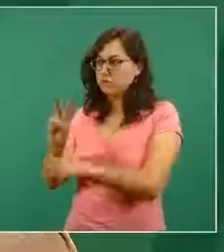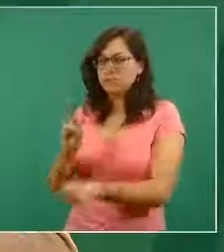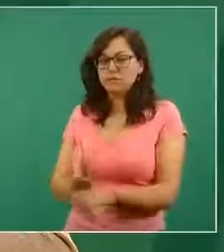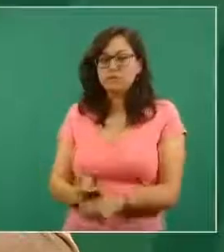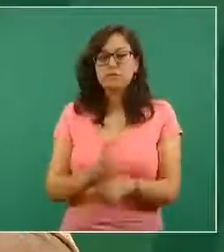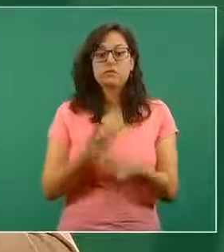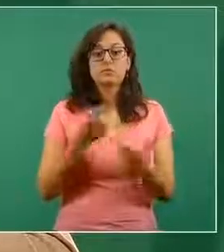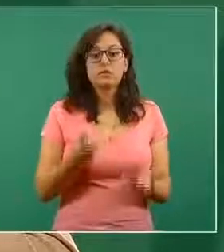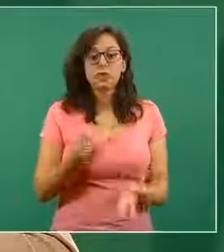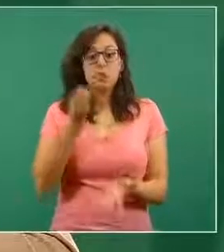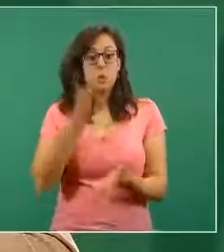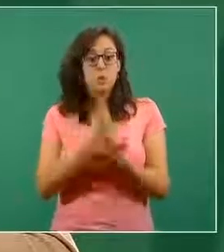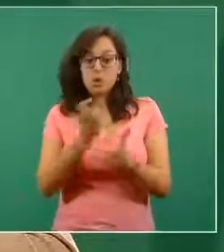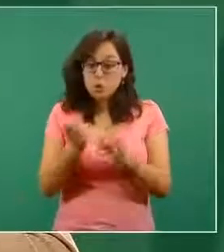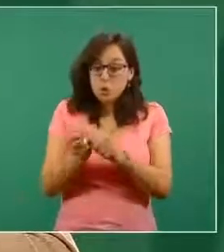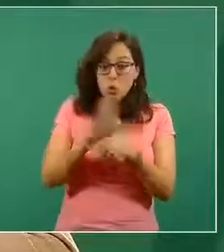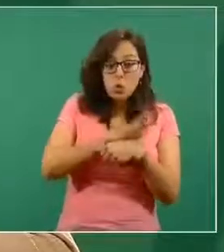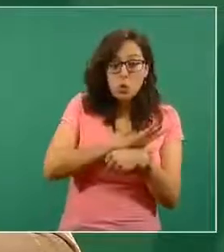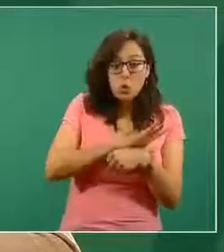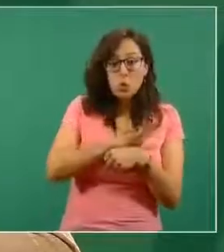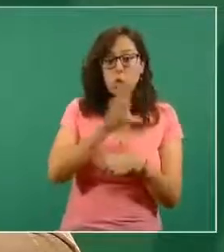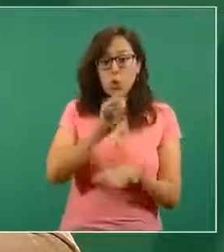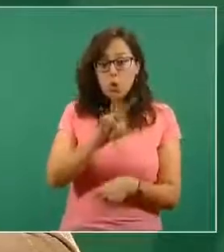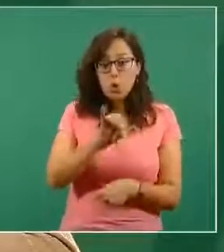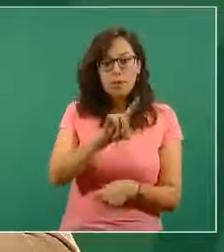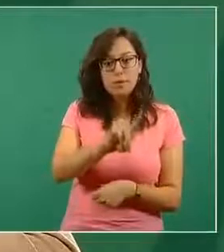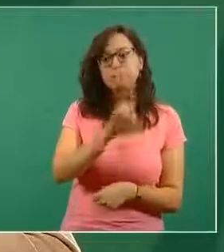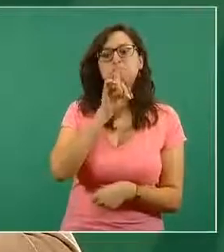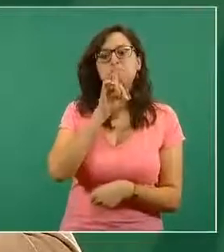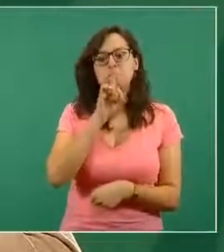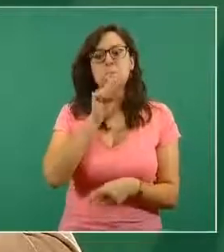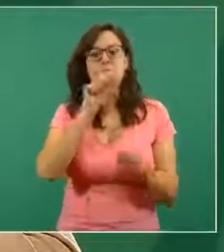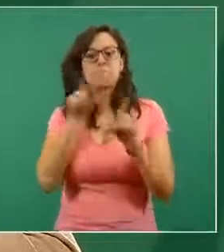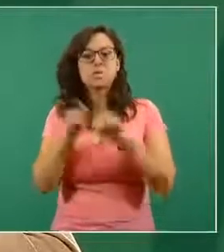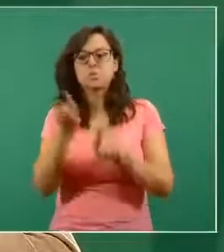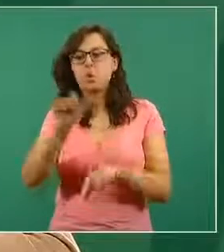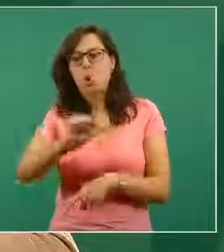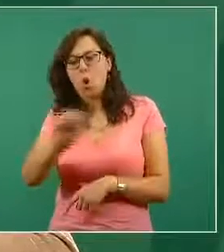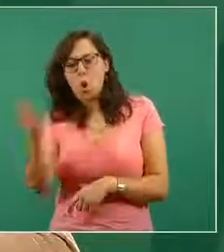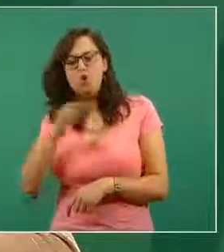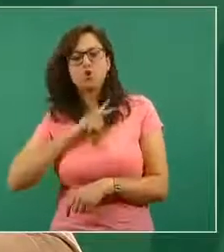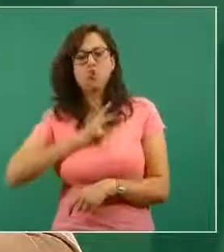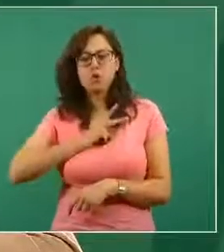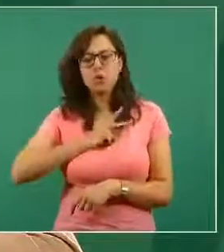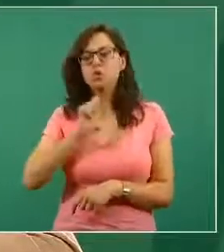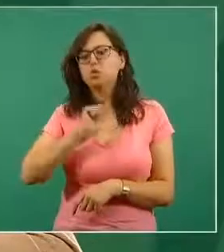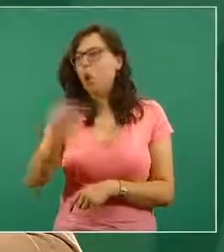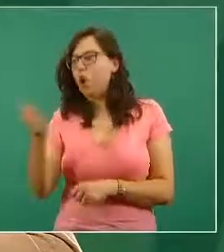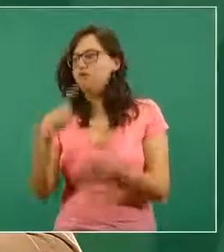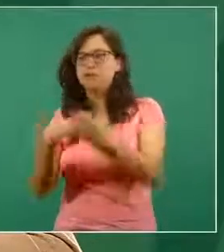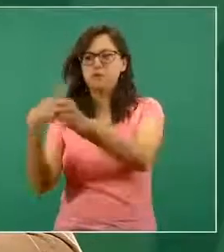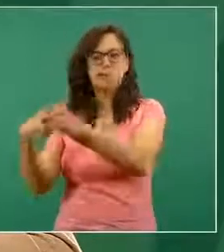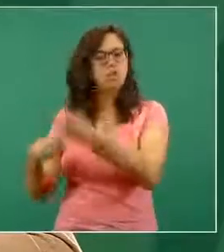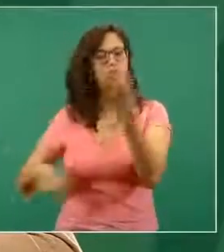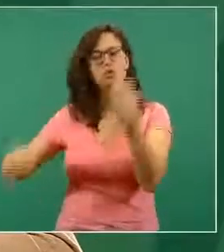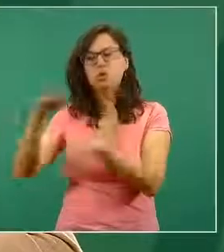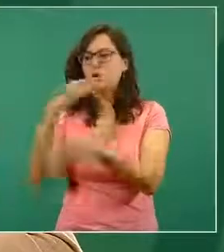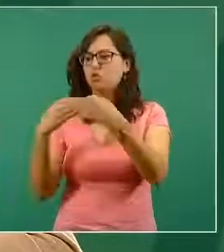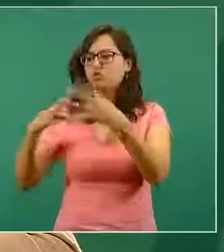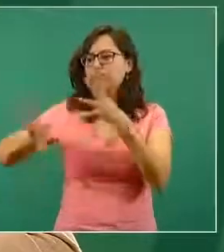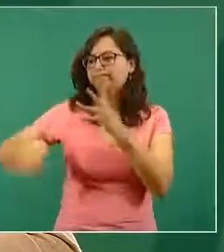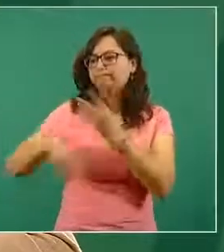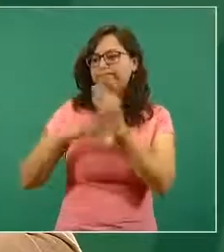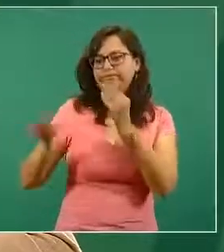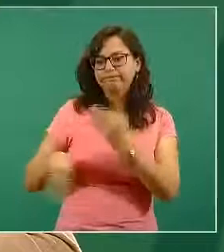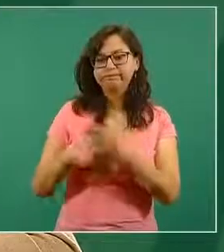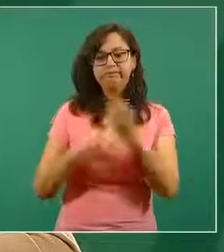No solo se notifica COVID, se notifican otras entes dentro del mismo sistema. Pero esta notificación se hace a través de las